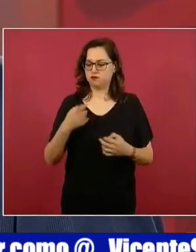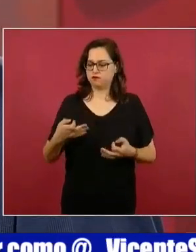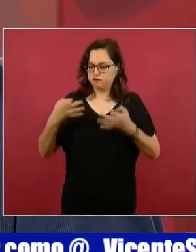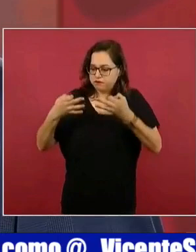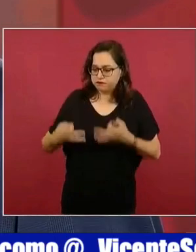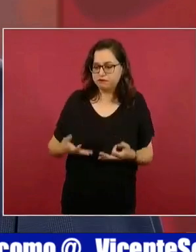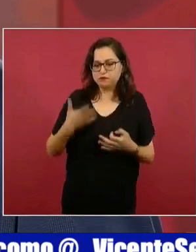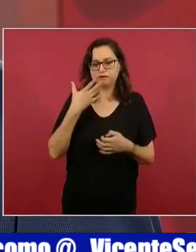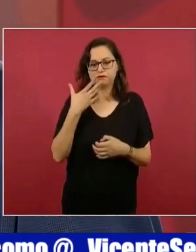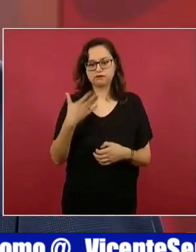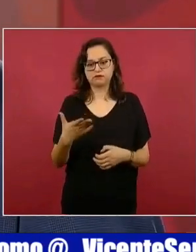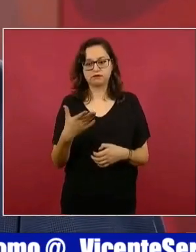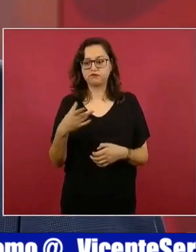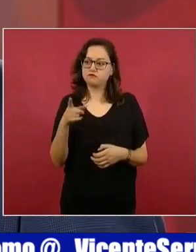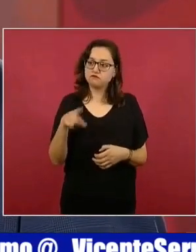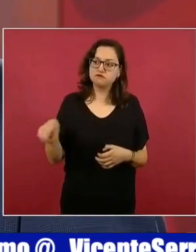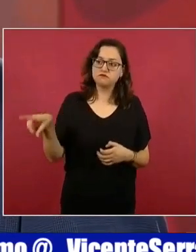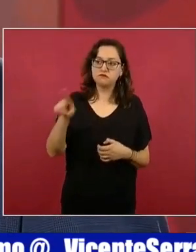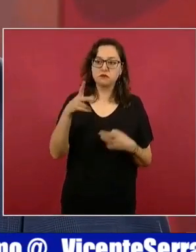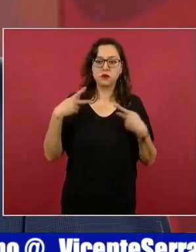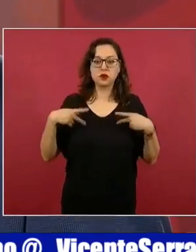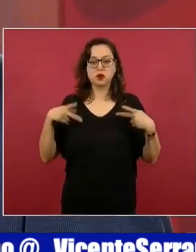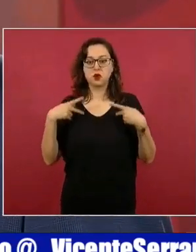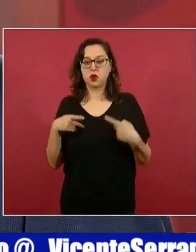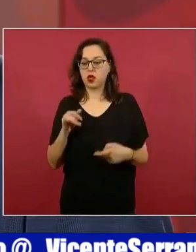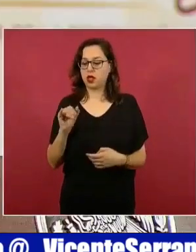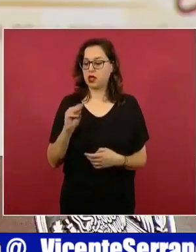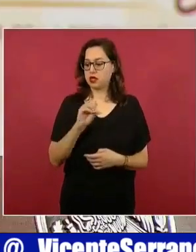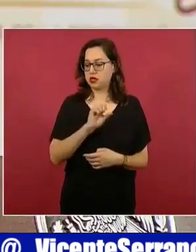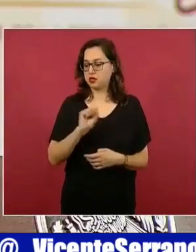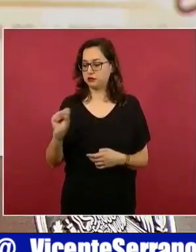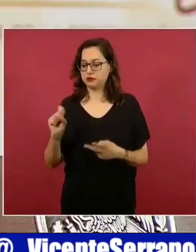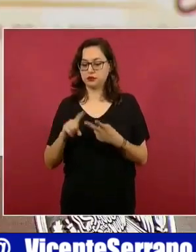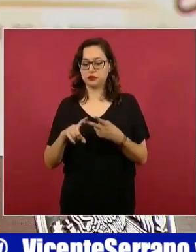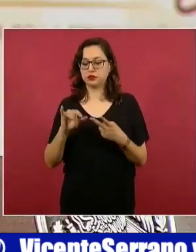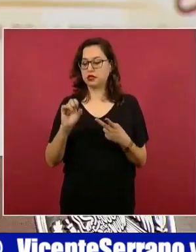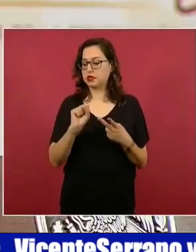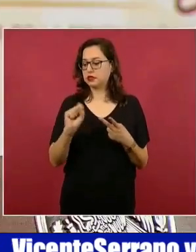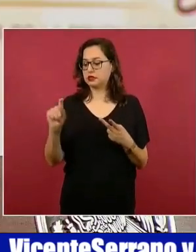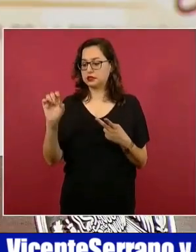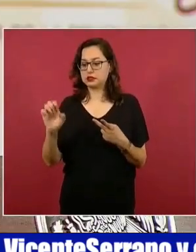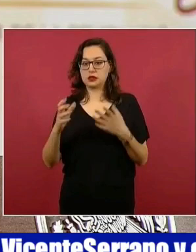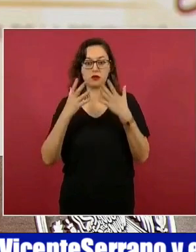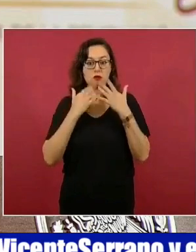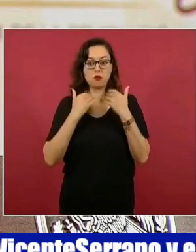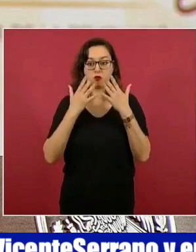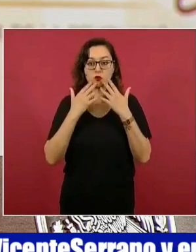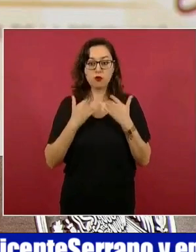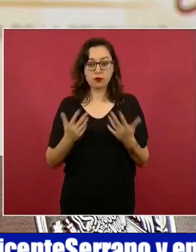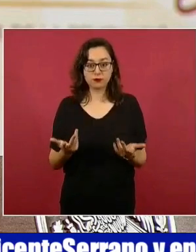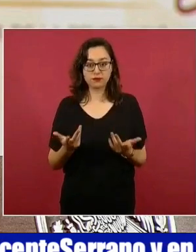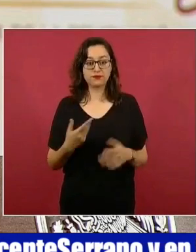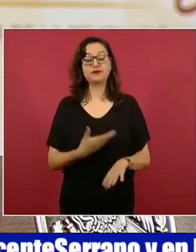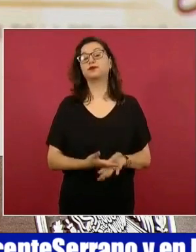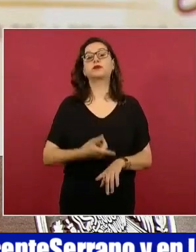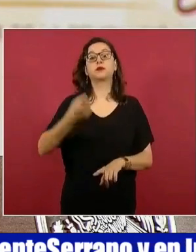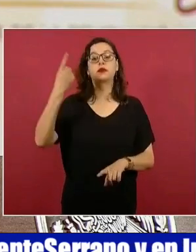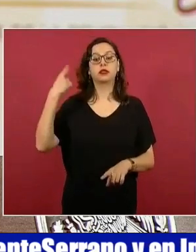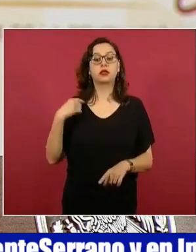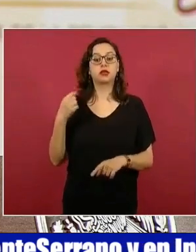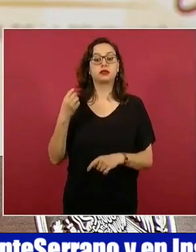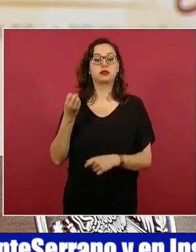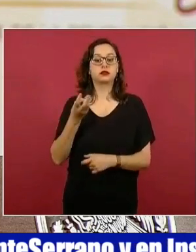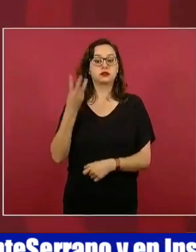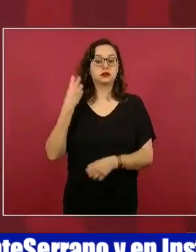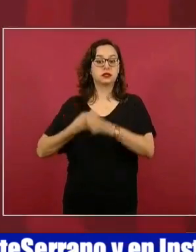estos cuates, estos pseudoambientalistas nunca denunciaron. Y que estas empresas, bueno, pues están acostumbradas a cooptar a